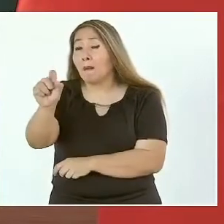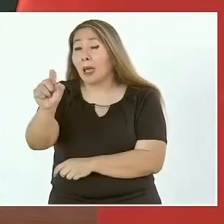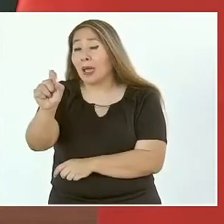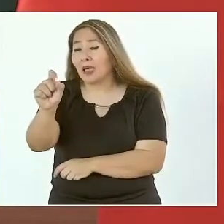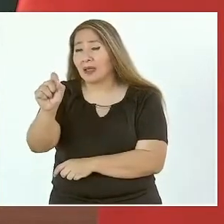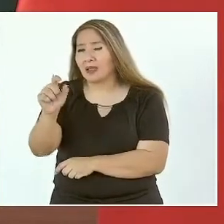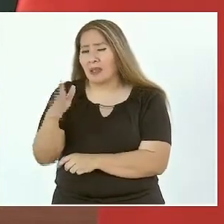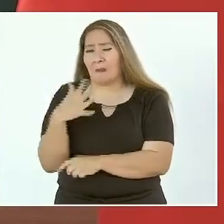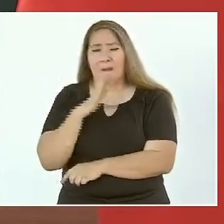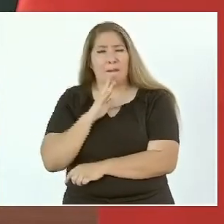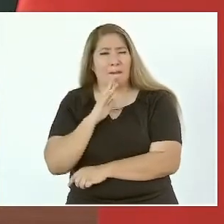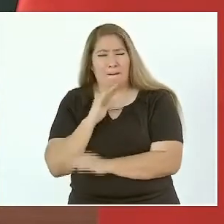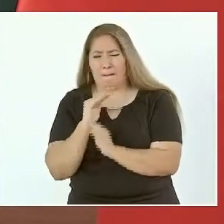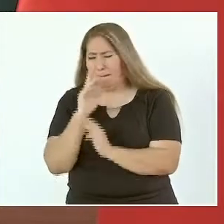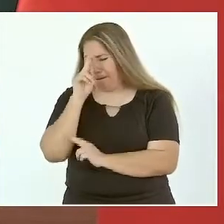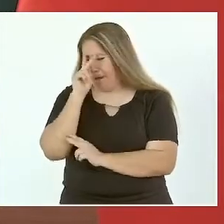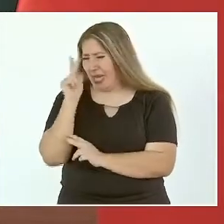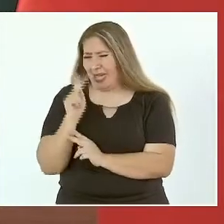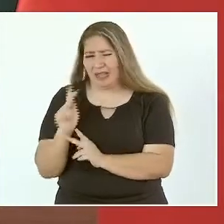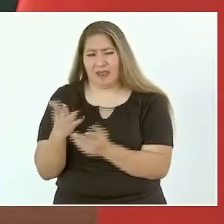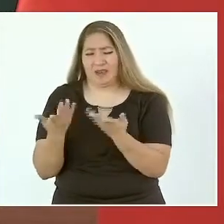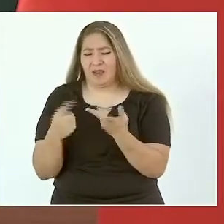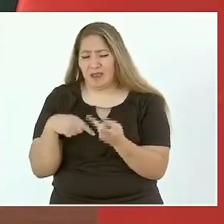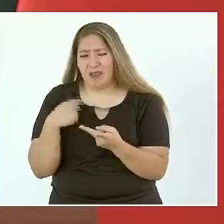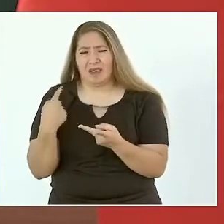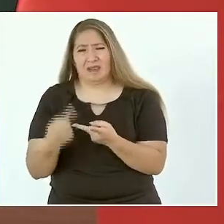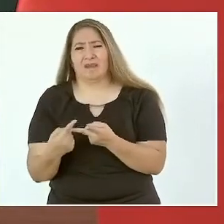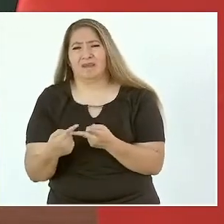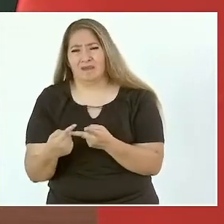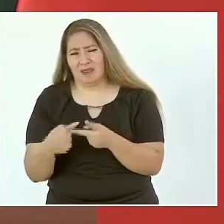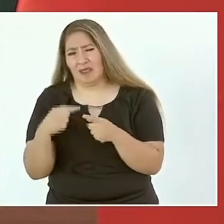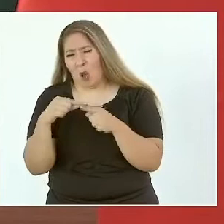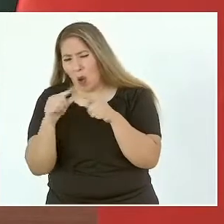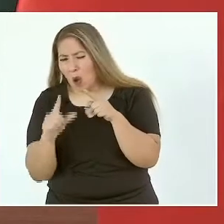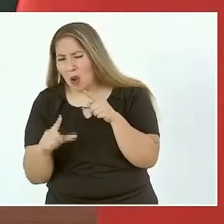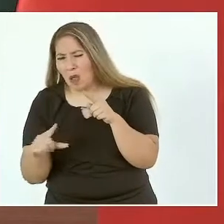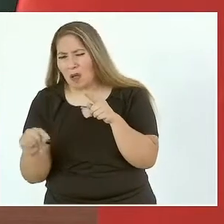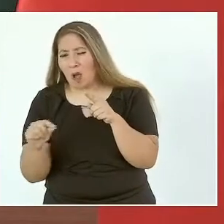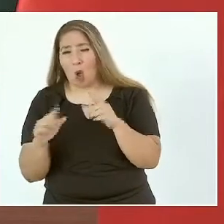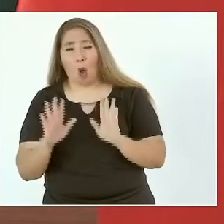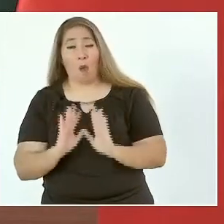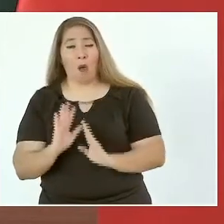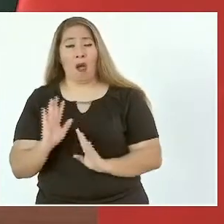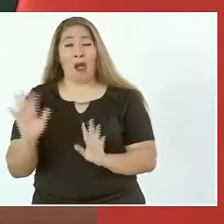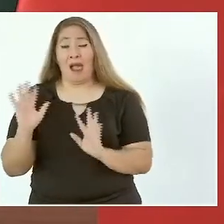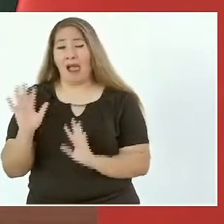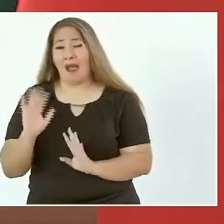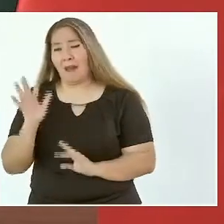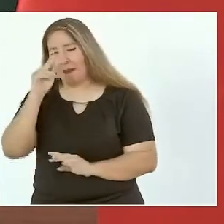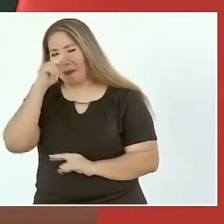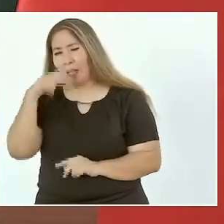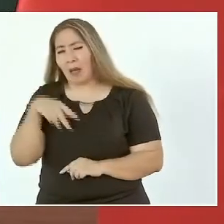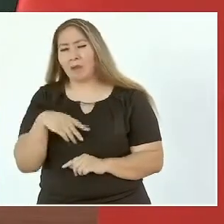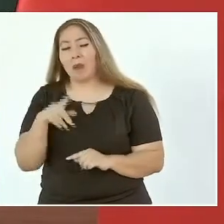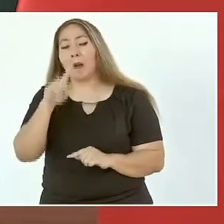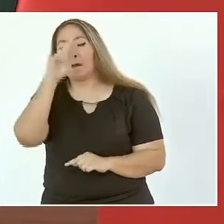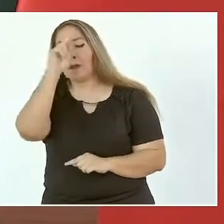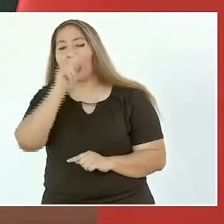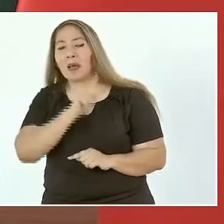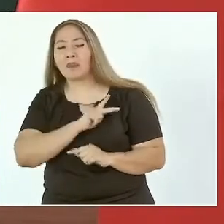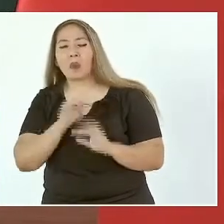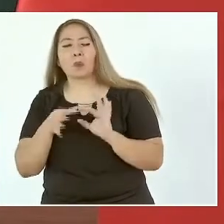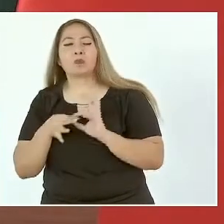sinorracismo se sofisticó, combinando sus argumentos con elementos nacionalistas y patrióticos, no sin contradicciones en el